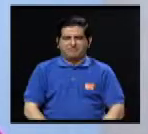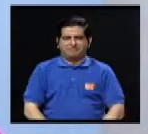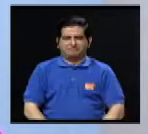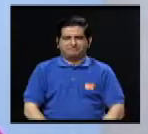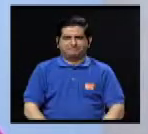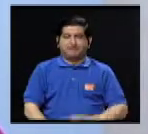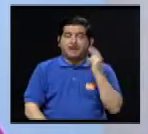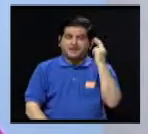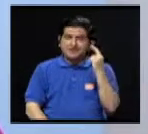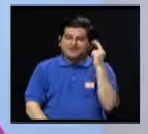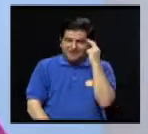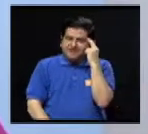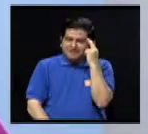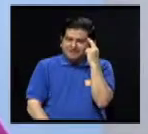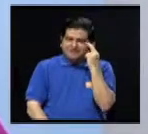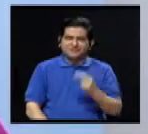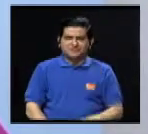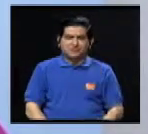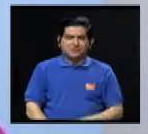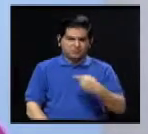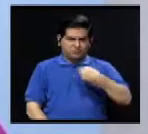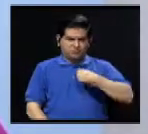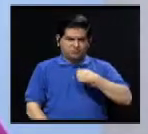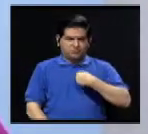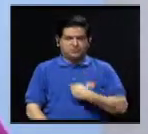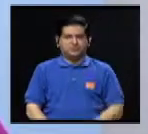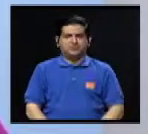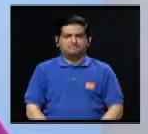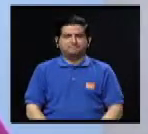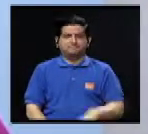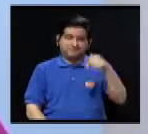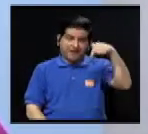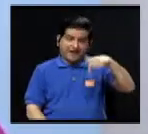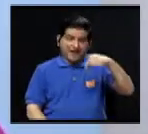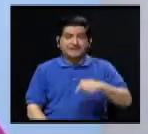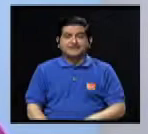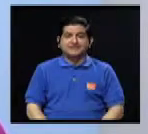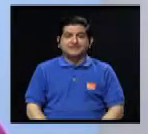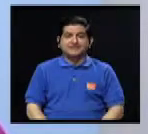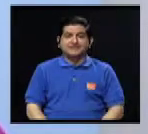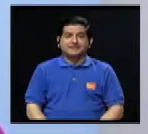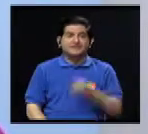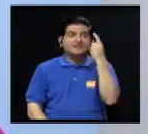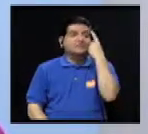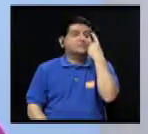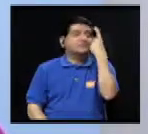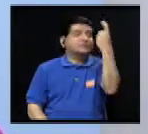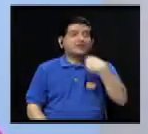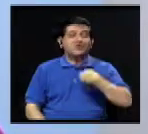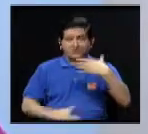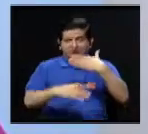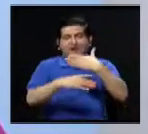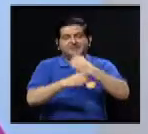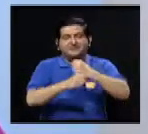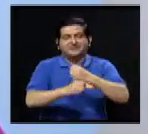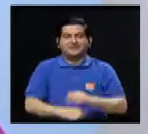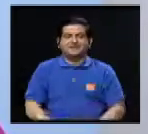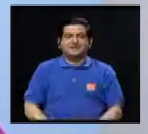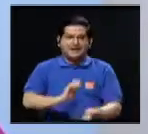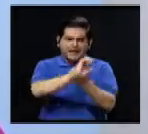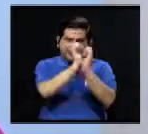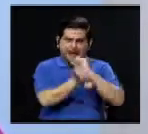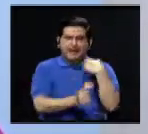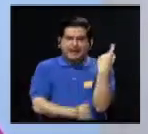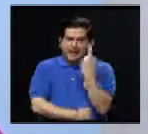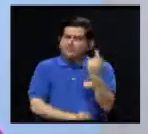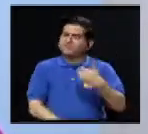eso, digamos, estoy hoy aquí y con este sueño que he realizado. El cambio